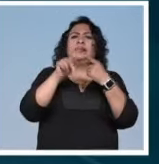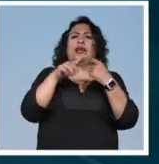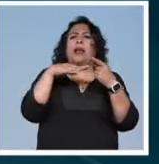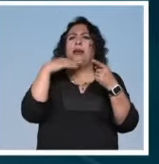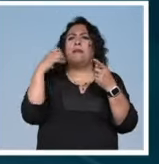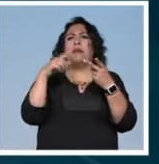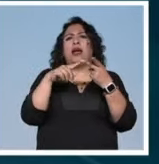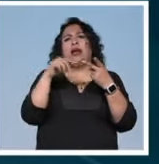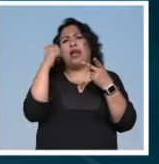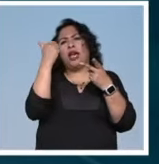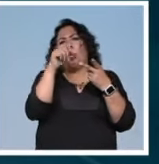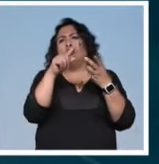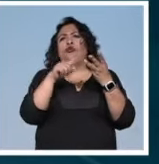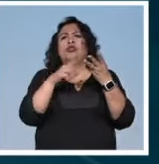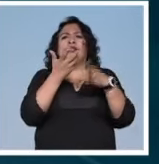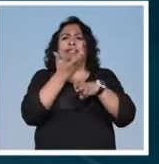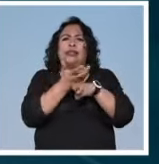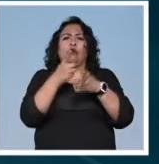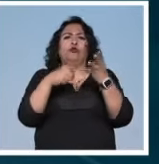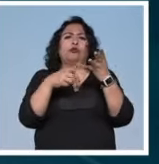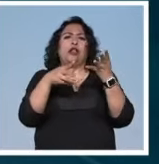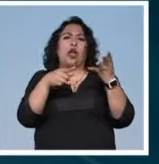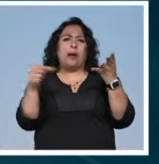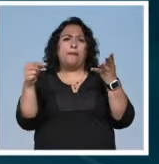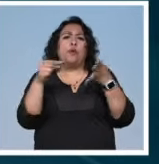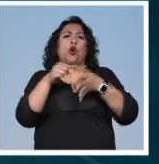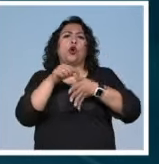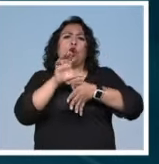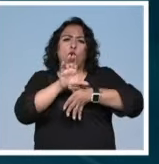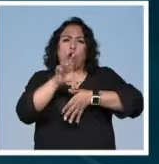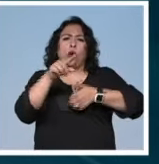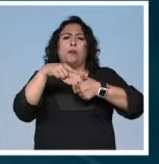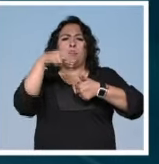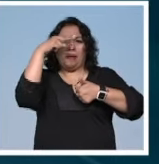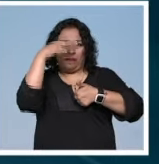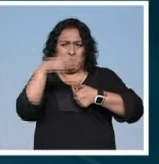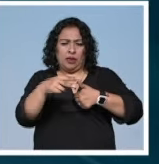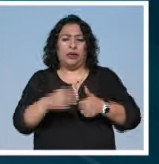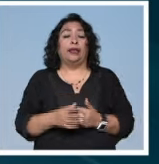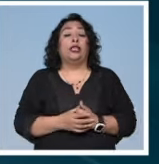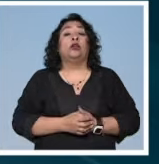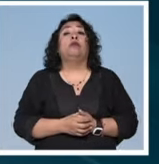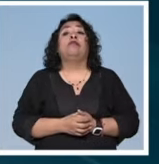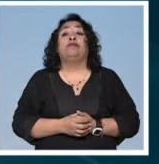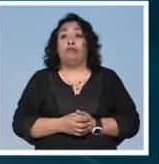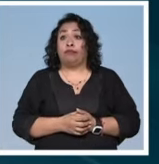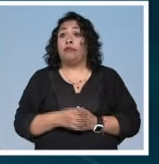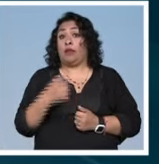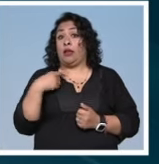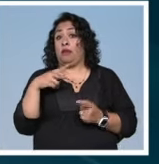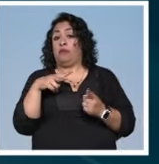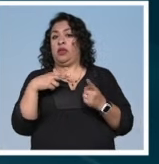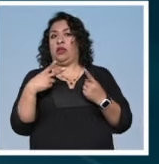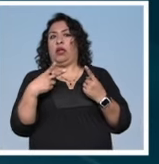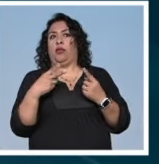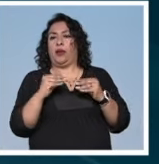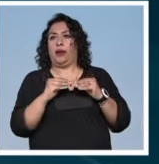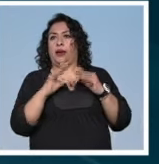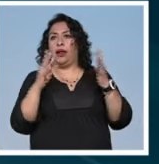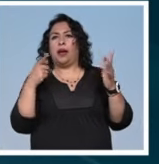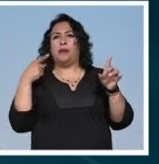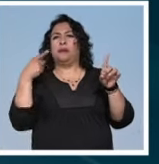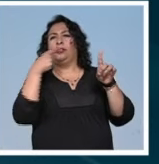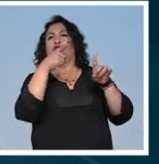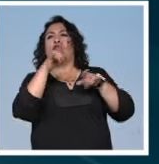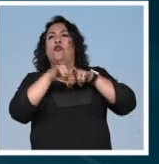Alemania, Austria, Estados Unidos, Japón, Colombia y México. Es una mirada sostenida, ¿no? La misión de